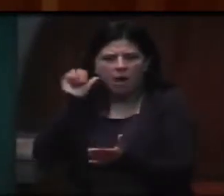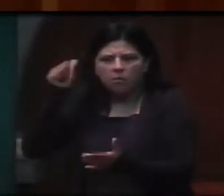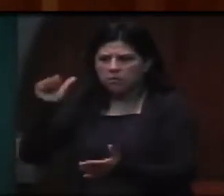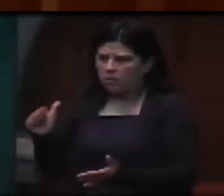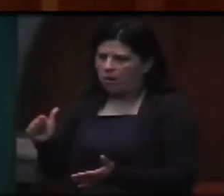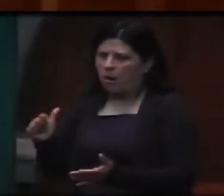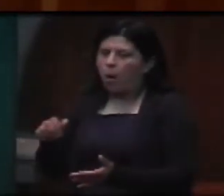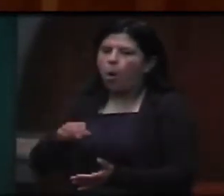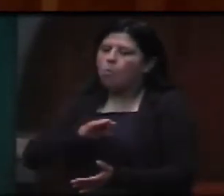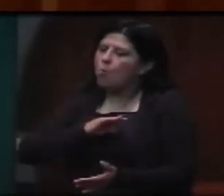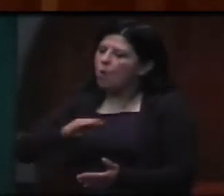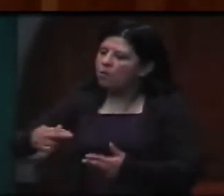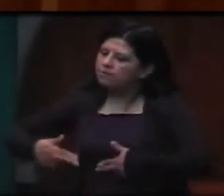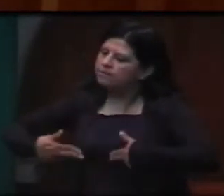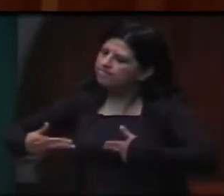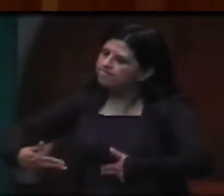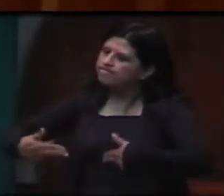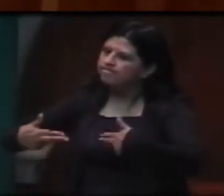hereditaria o genética,